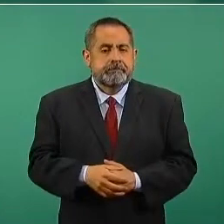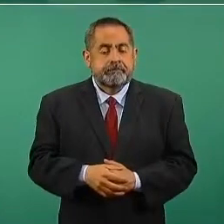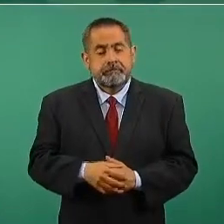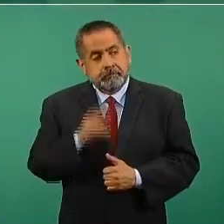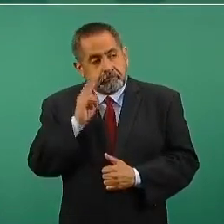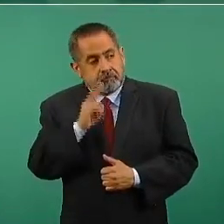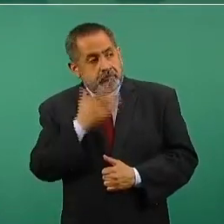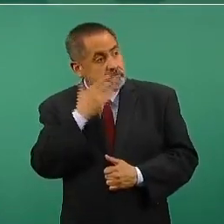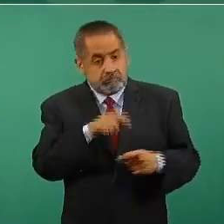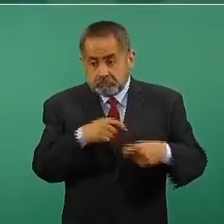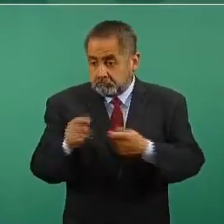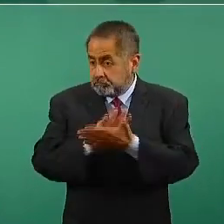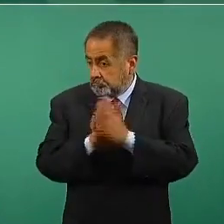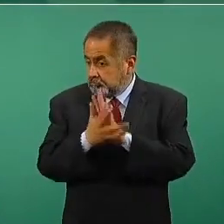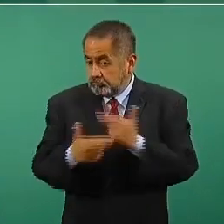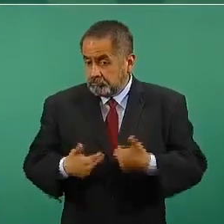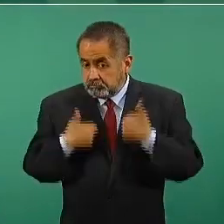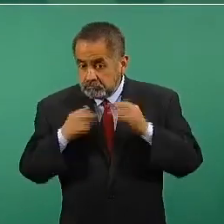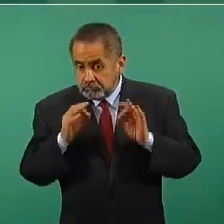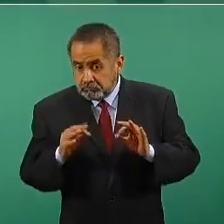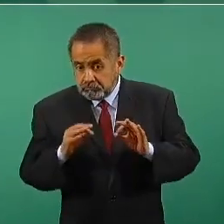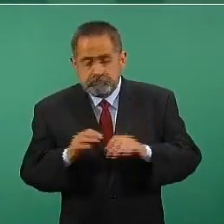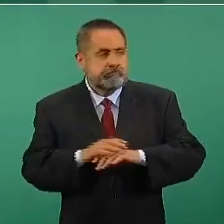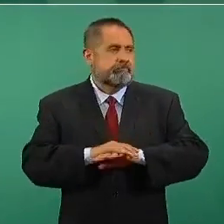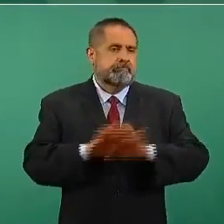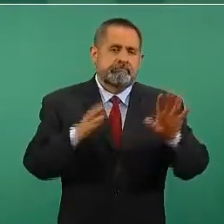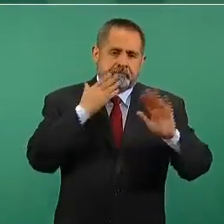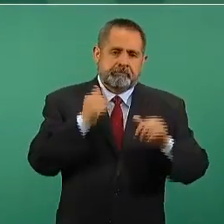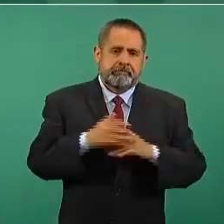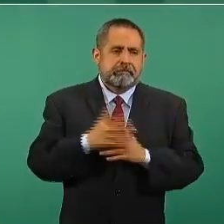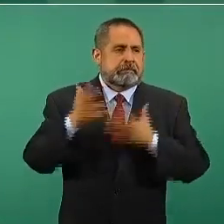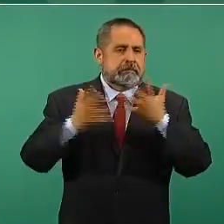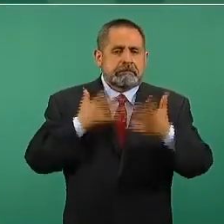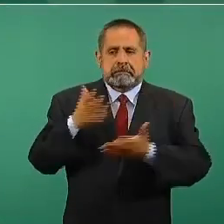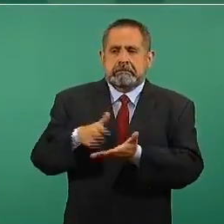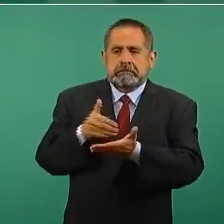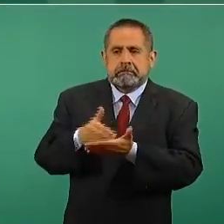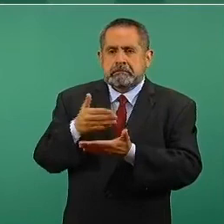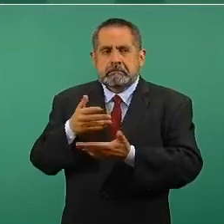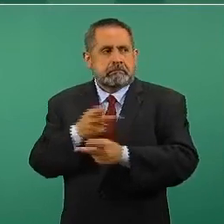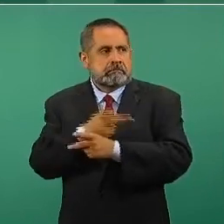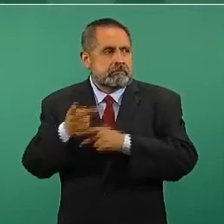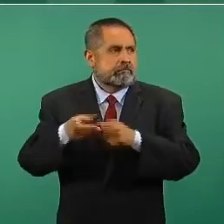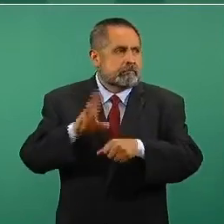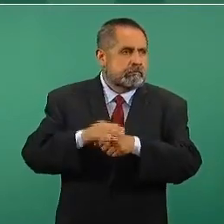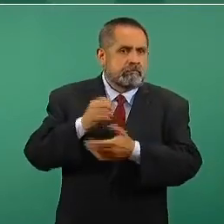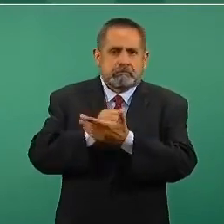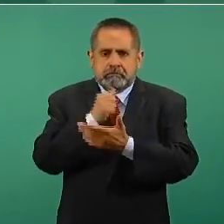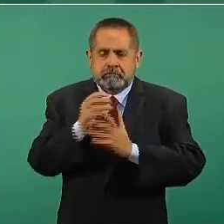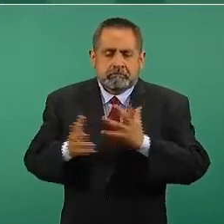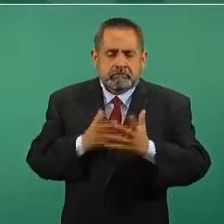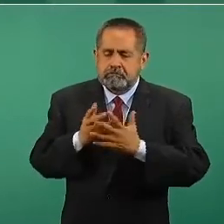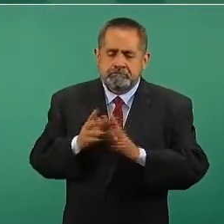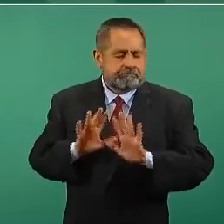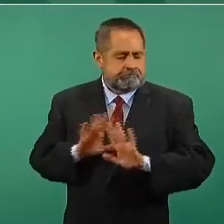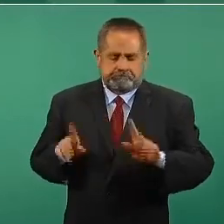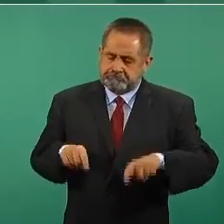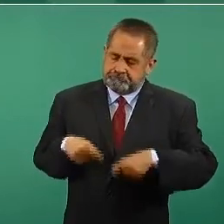vemos con mucha simpatía porque pues es simplemente sacarlos de una situación de extrema fragilidad, que es lo que tú acabas de